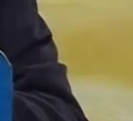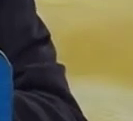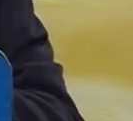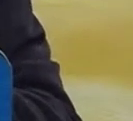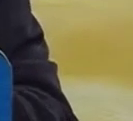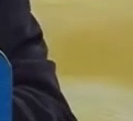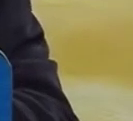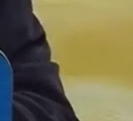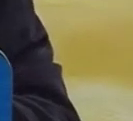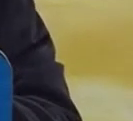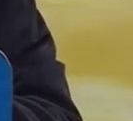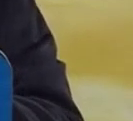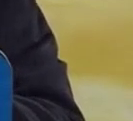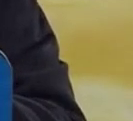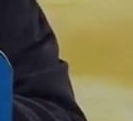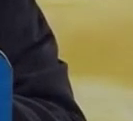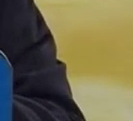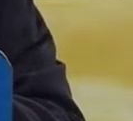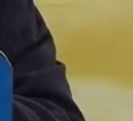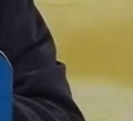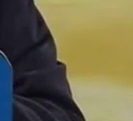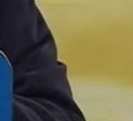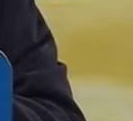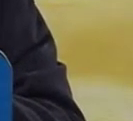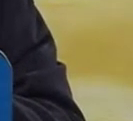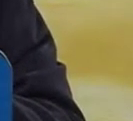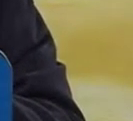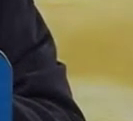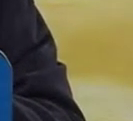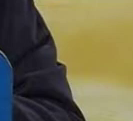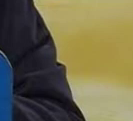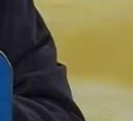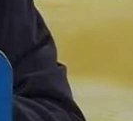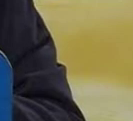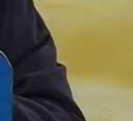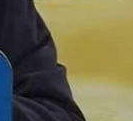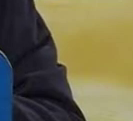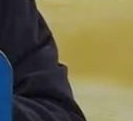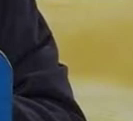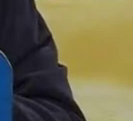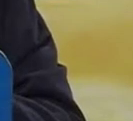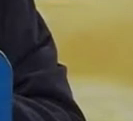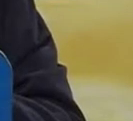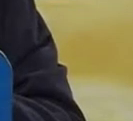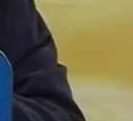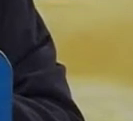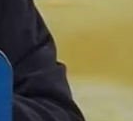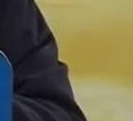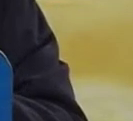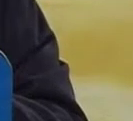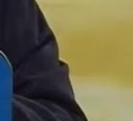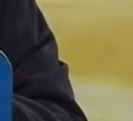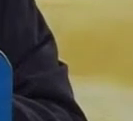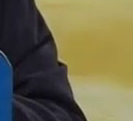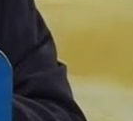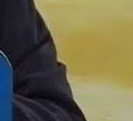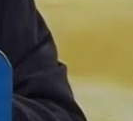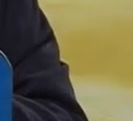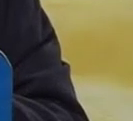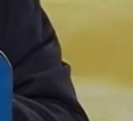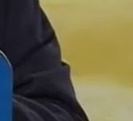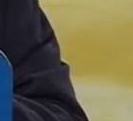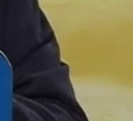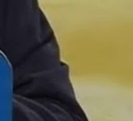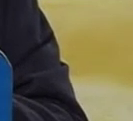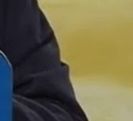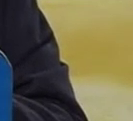lección, seamos edificados en el nombre de Jesús de Nazaret. Trae discernimiento, utiliza los labios de tu siervo, el doctor Puertas,